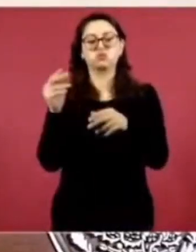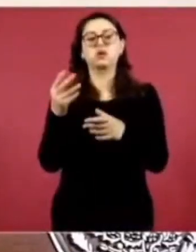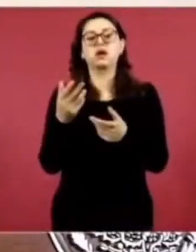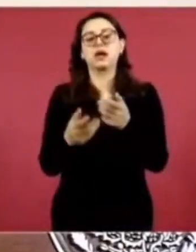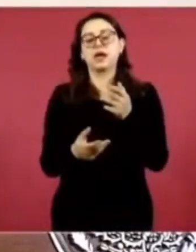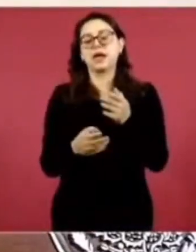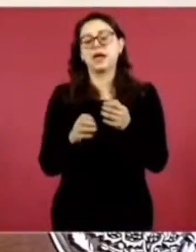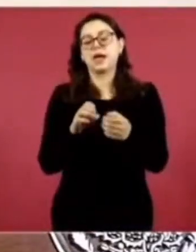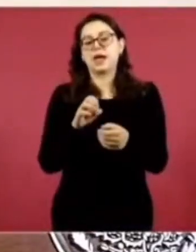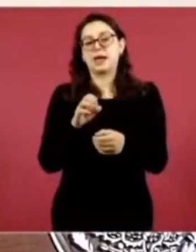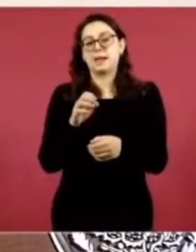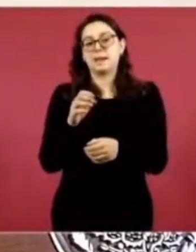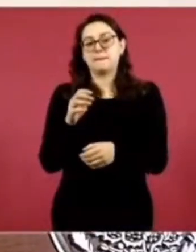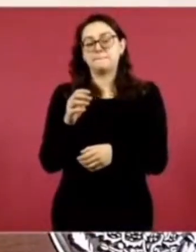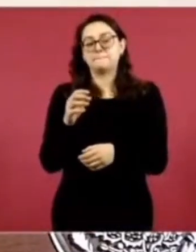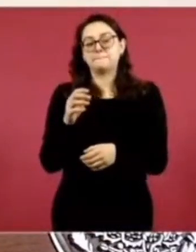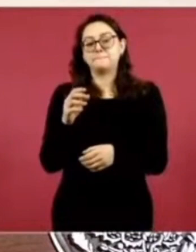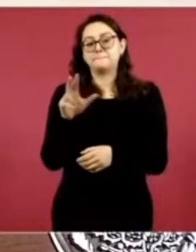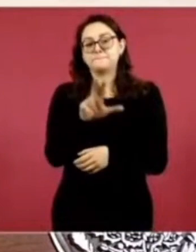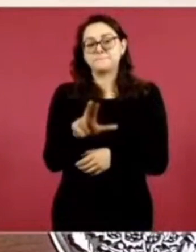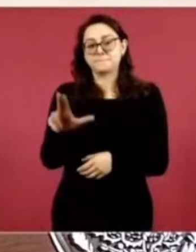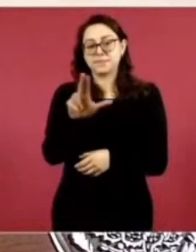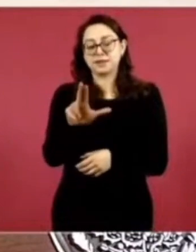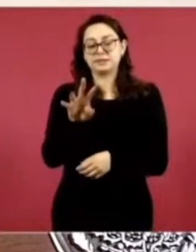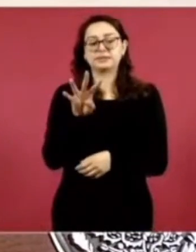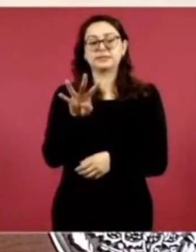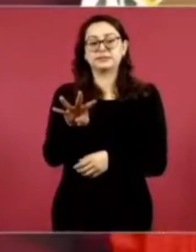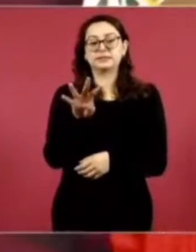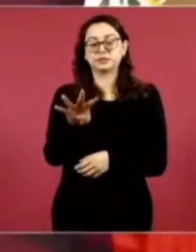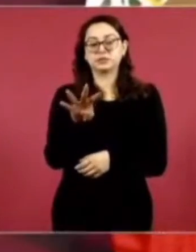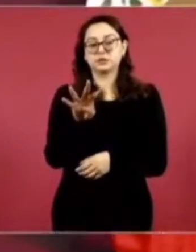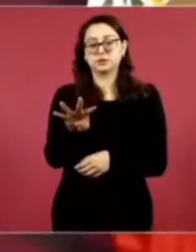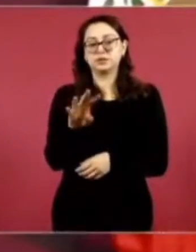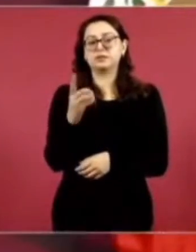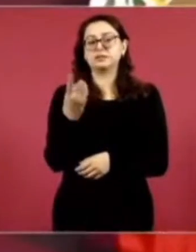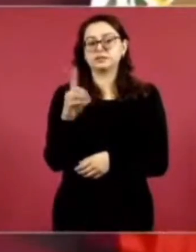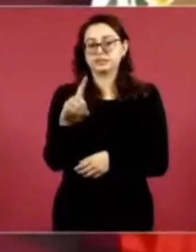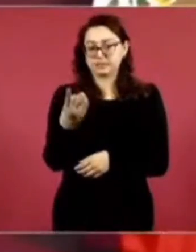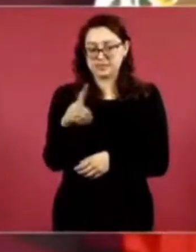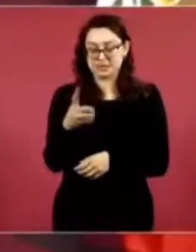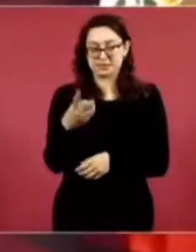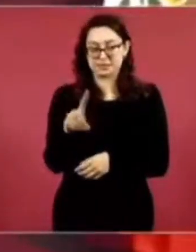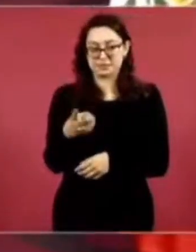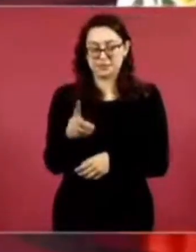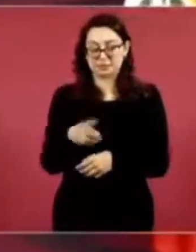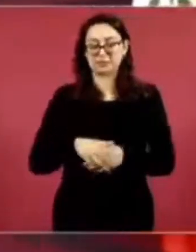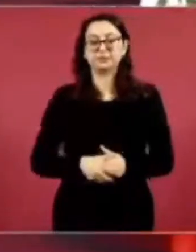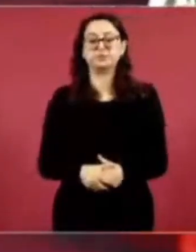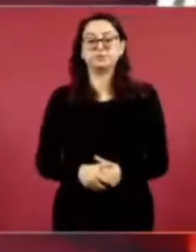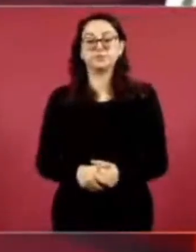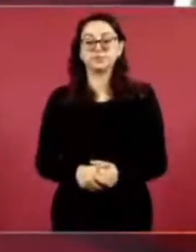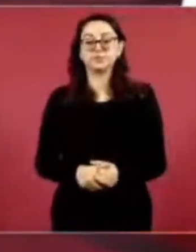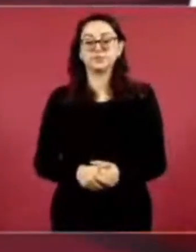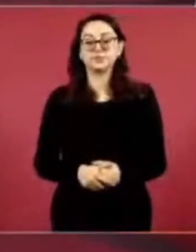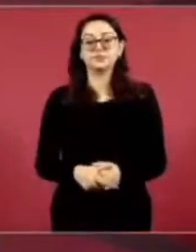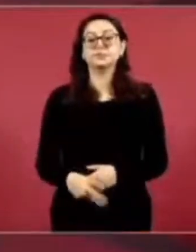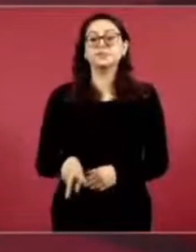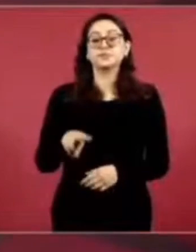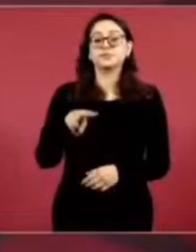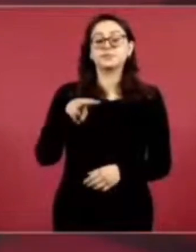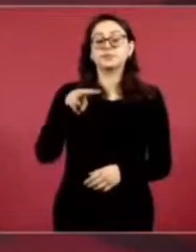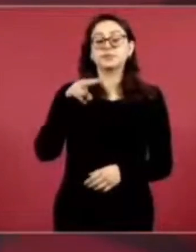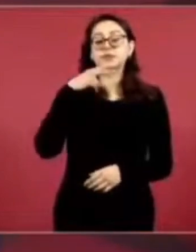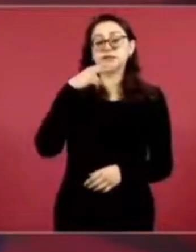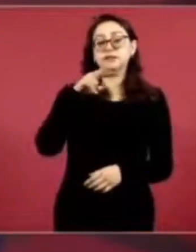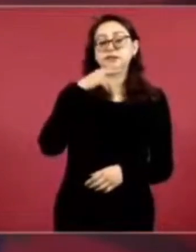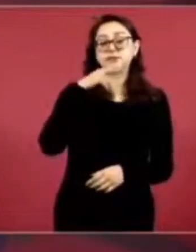especial martes 19 porque el de Navidad y el de año nuevo